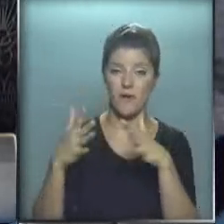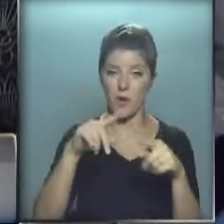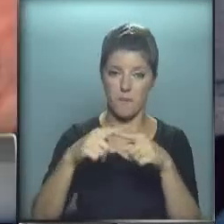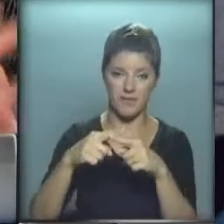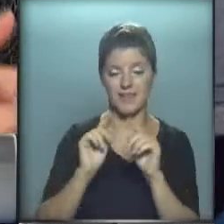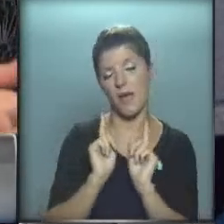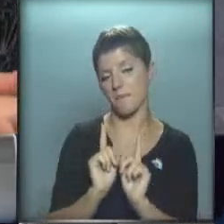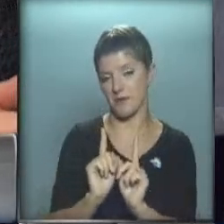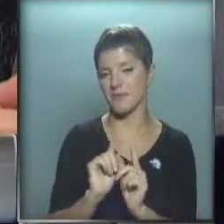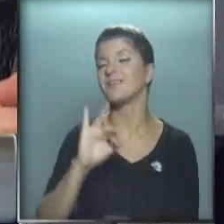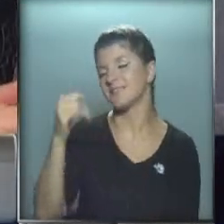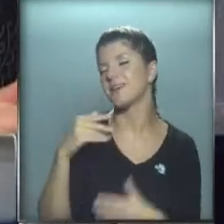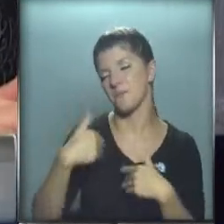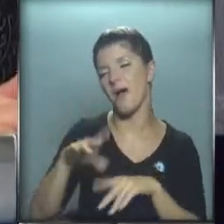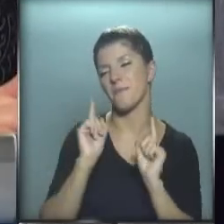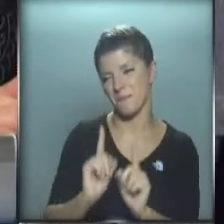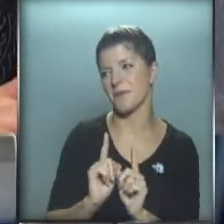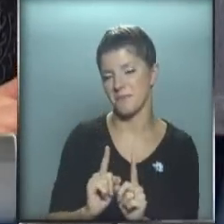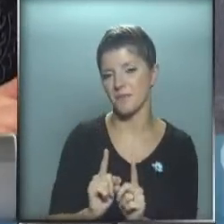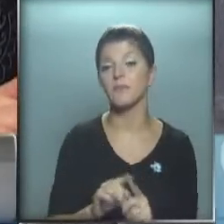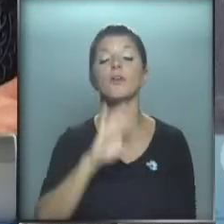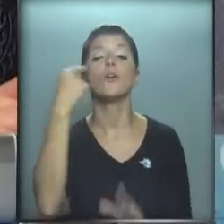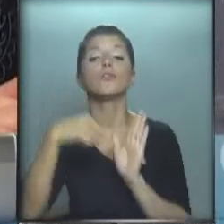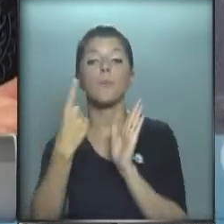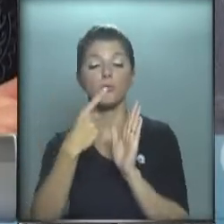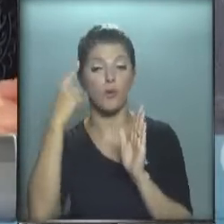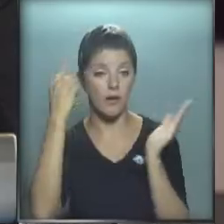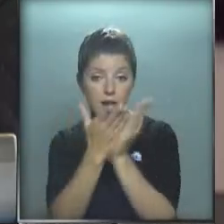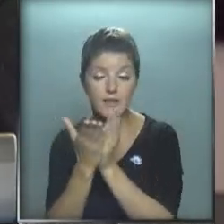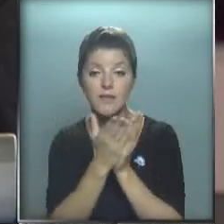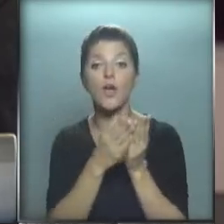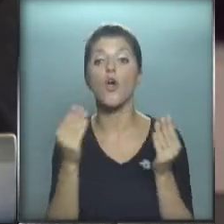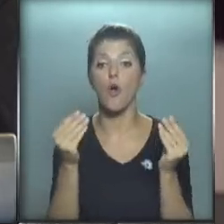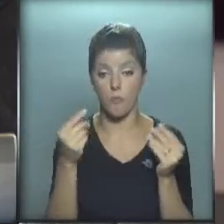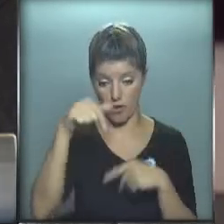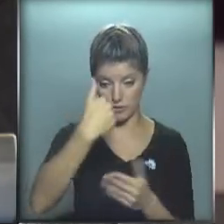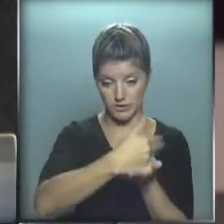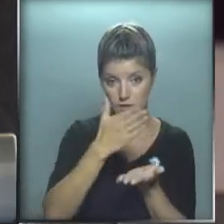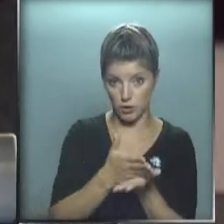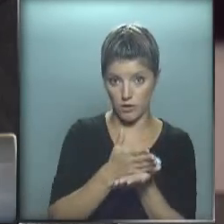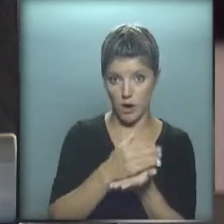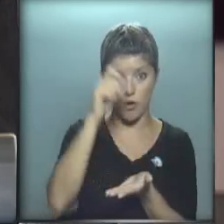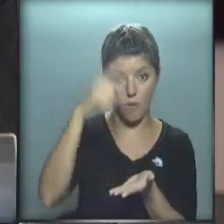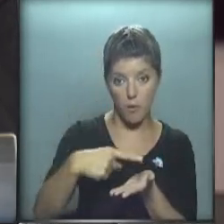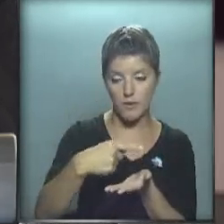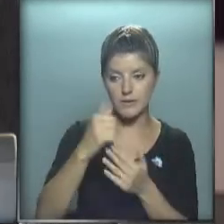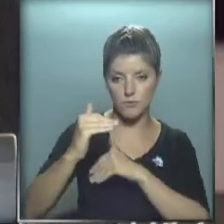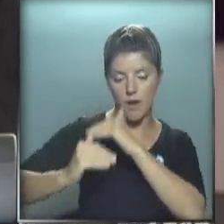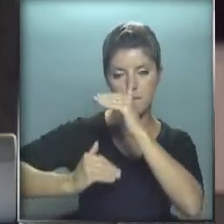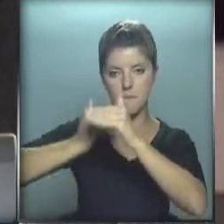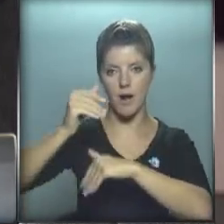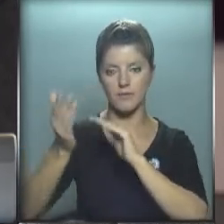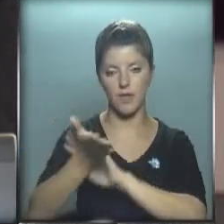ser las mismas van a ser las mismas hay que ha el otro punto después analizar será Cómo reaccionan estos sectores tradicionales a un avance de la